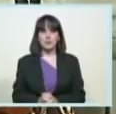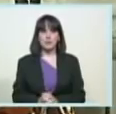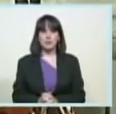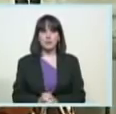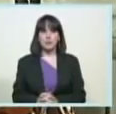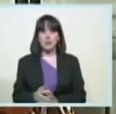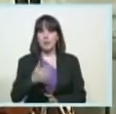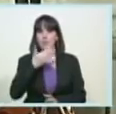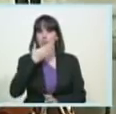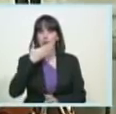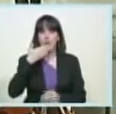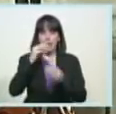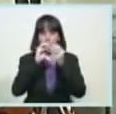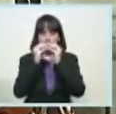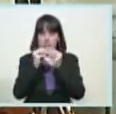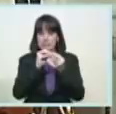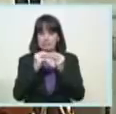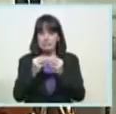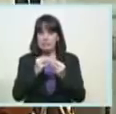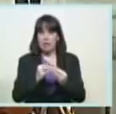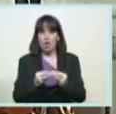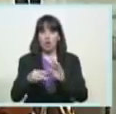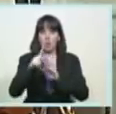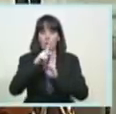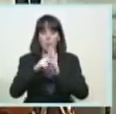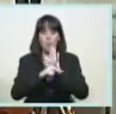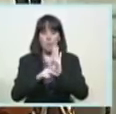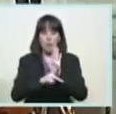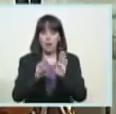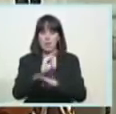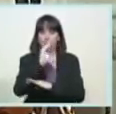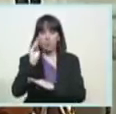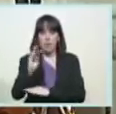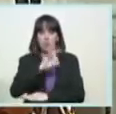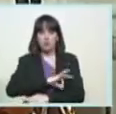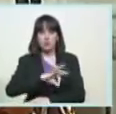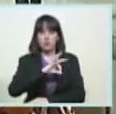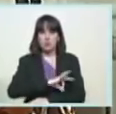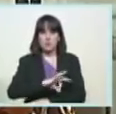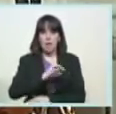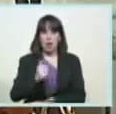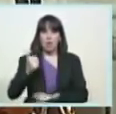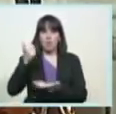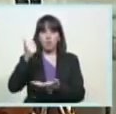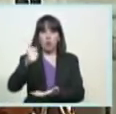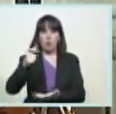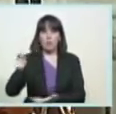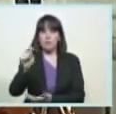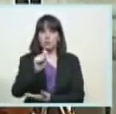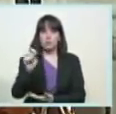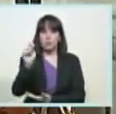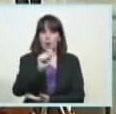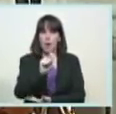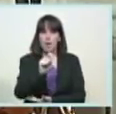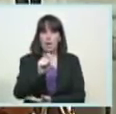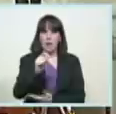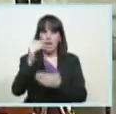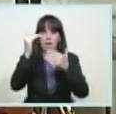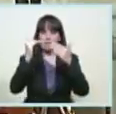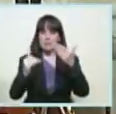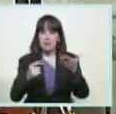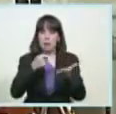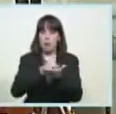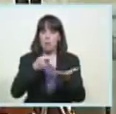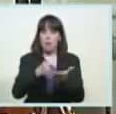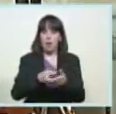y mejorar y ajustar más los planes de protección social hogares de la patria los bonos mensuales las tablas salariales